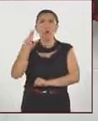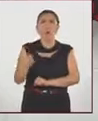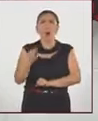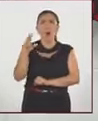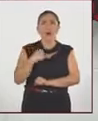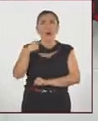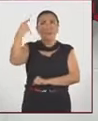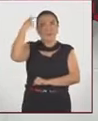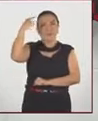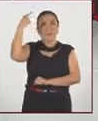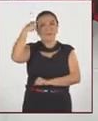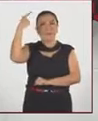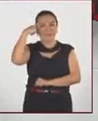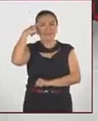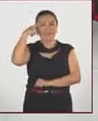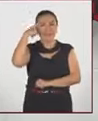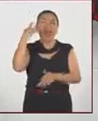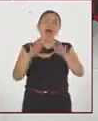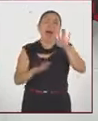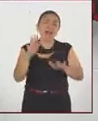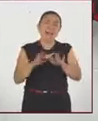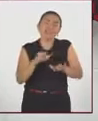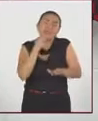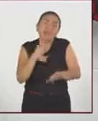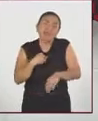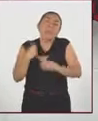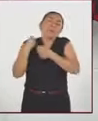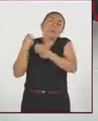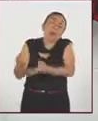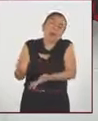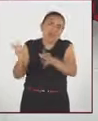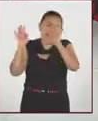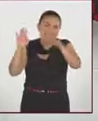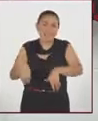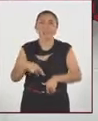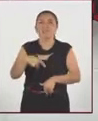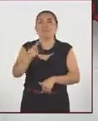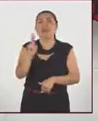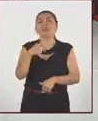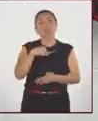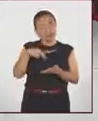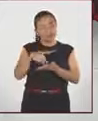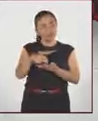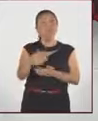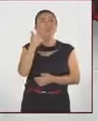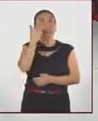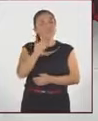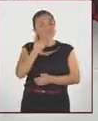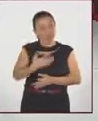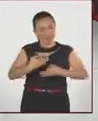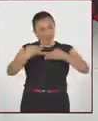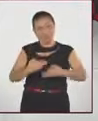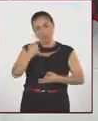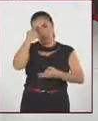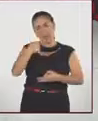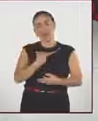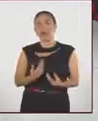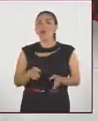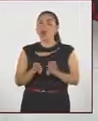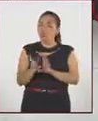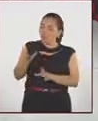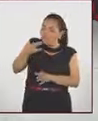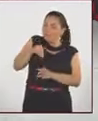mi energía. Sí. Claro, a veces sí la regalaba, ¿no? Pero, sí, pero trataba de caminar lo más derecho para poder mantener, según ella, la